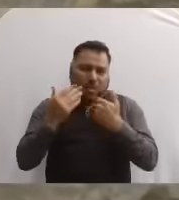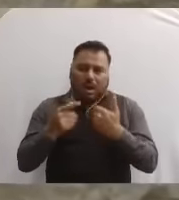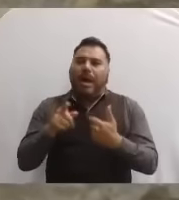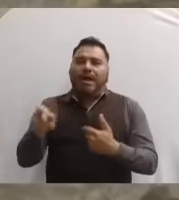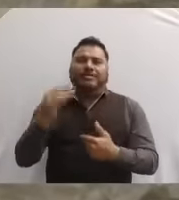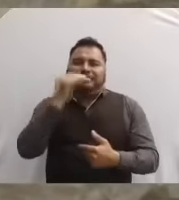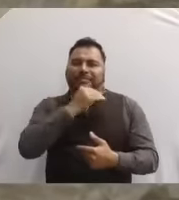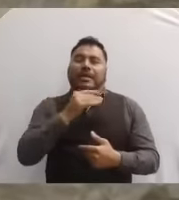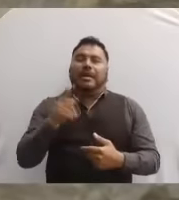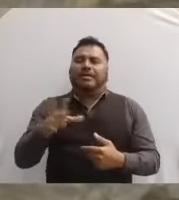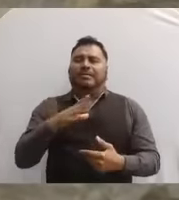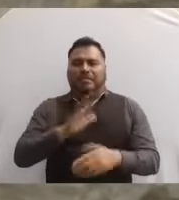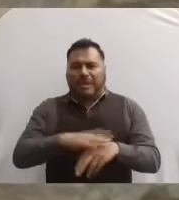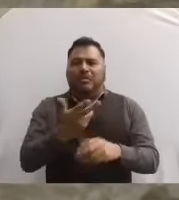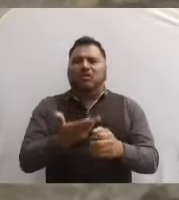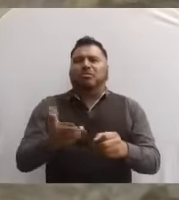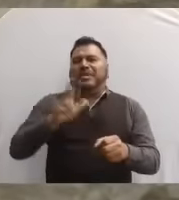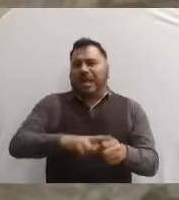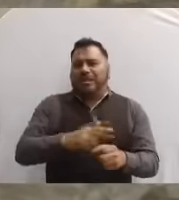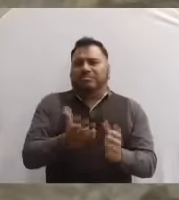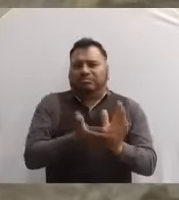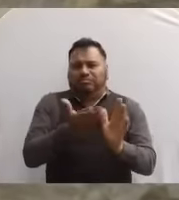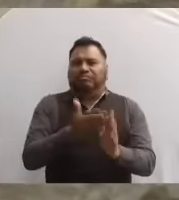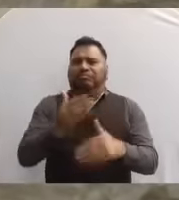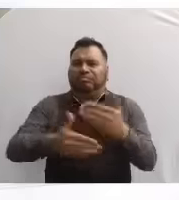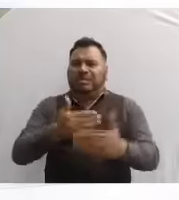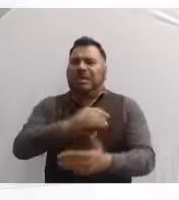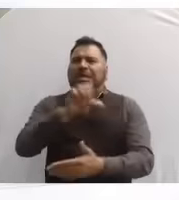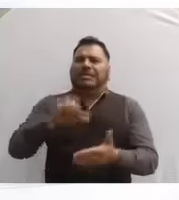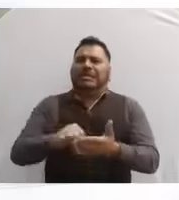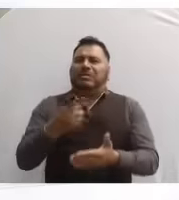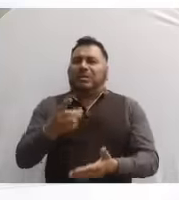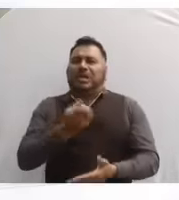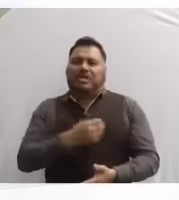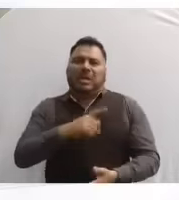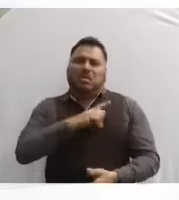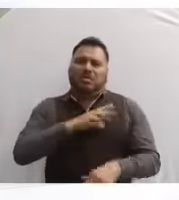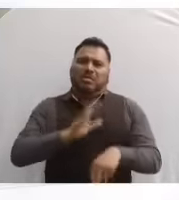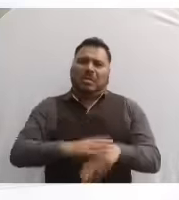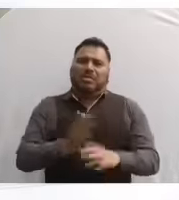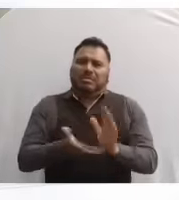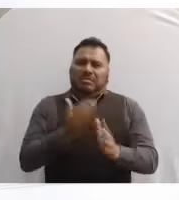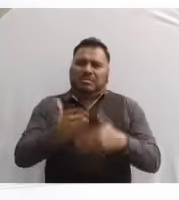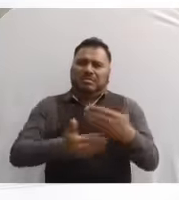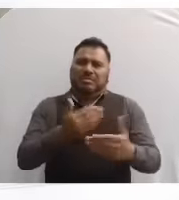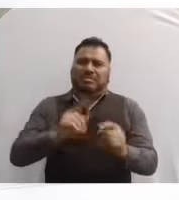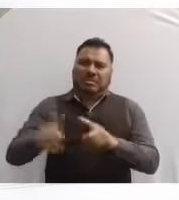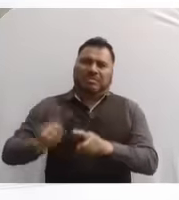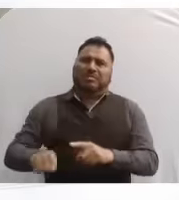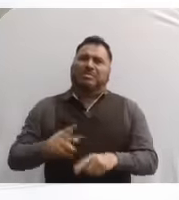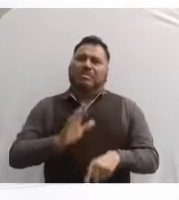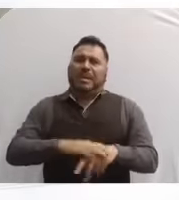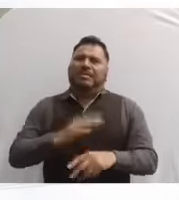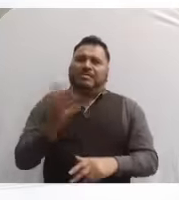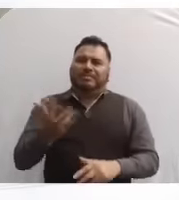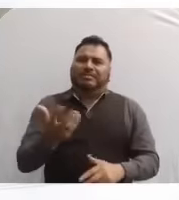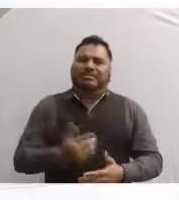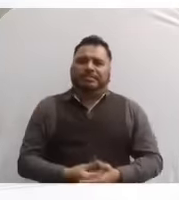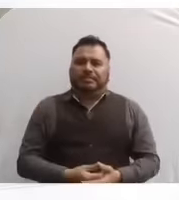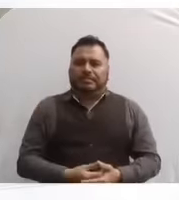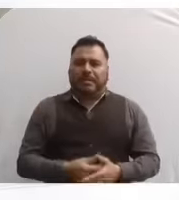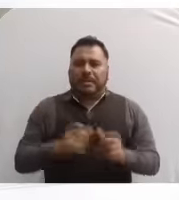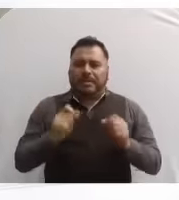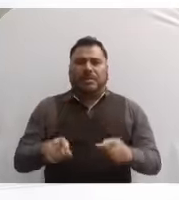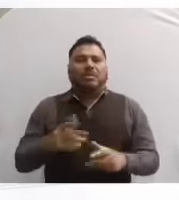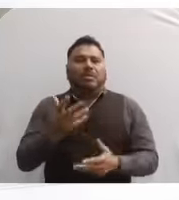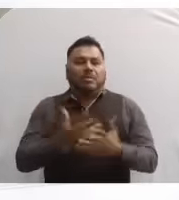hacer más clínicas, más hospitales, más centros de salud y dos acciones adicionales. Vamos a